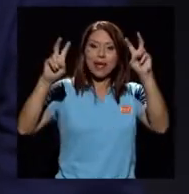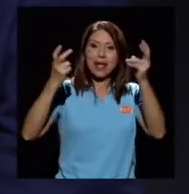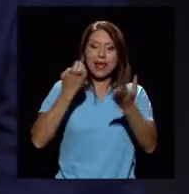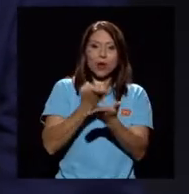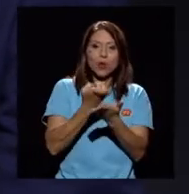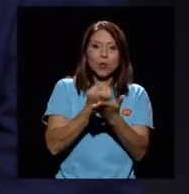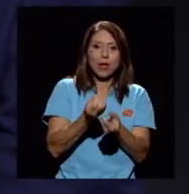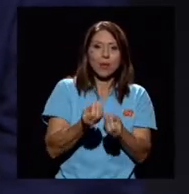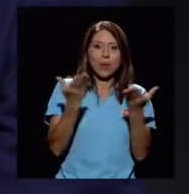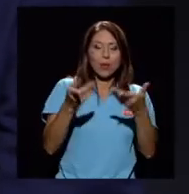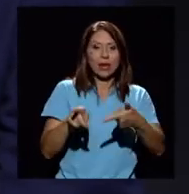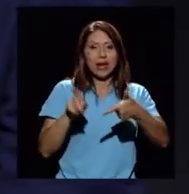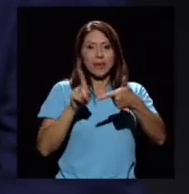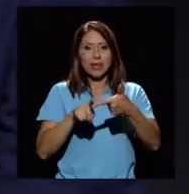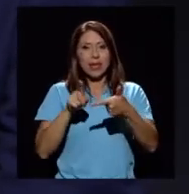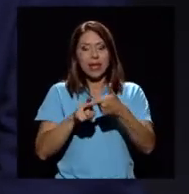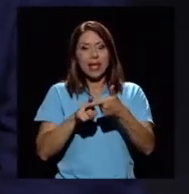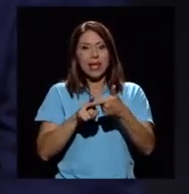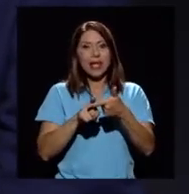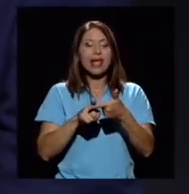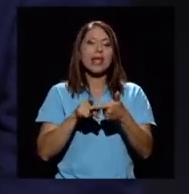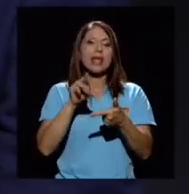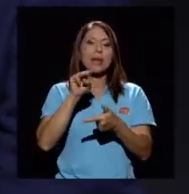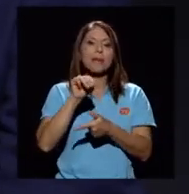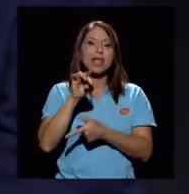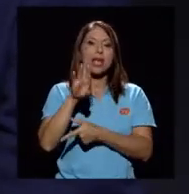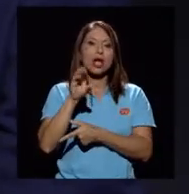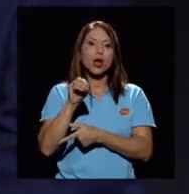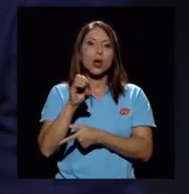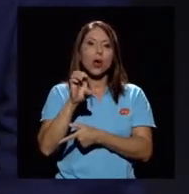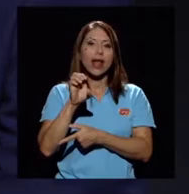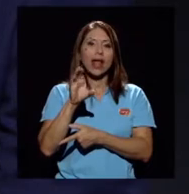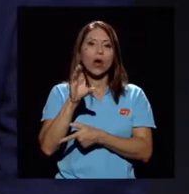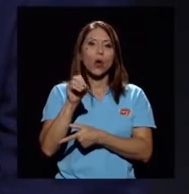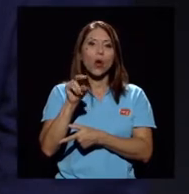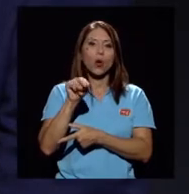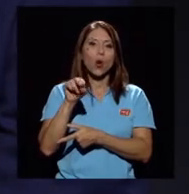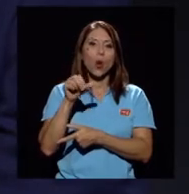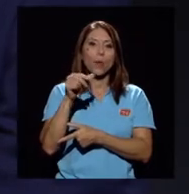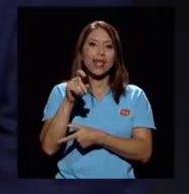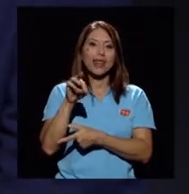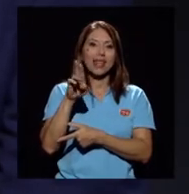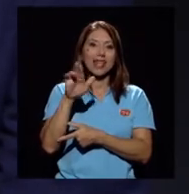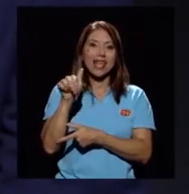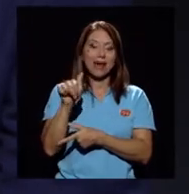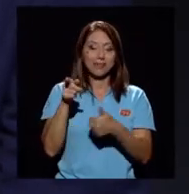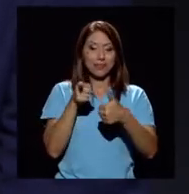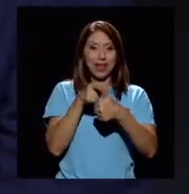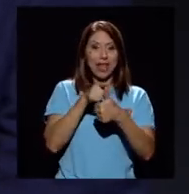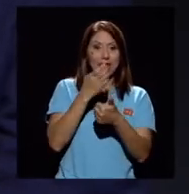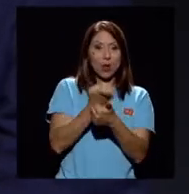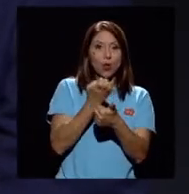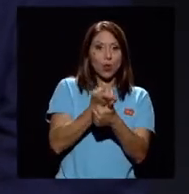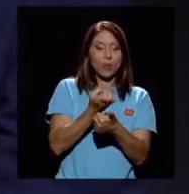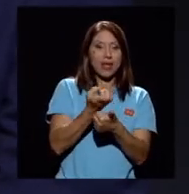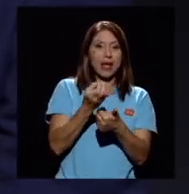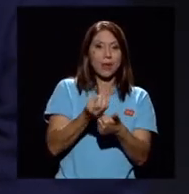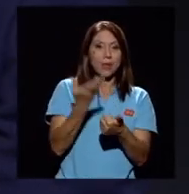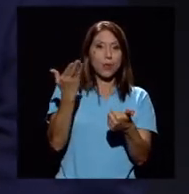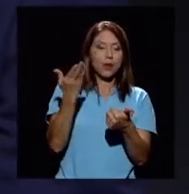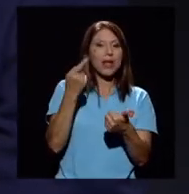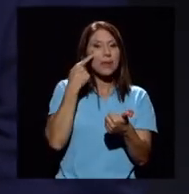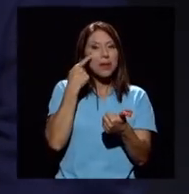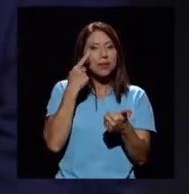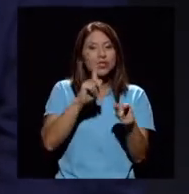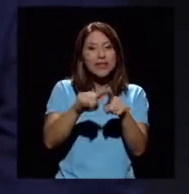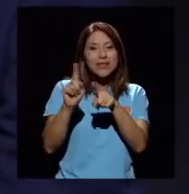el de Microeconometría. En la parte de Economía Pública vemos la primera parte, sobre todo temas de los